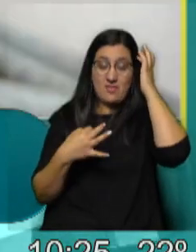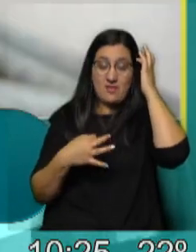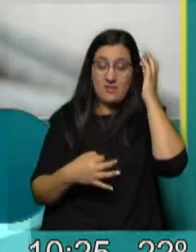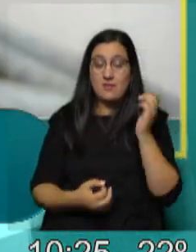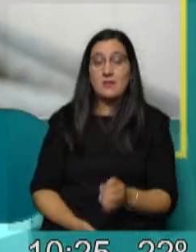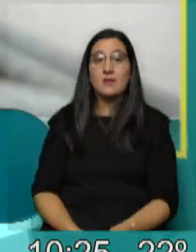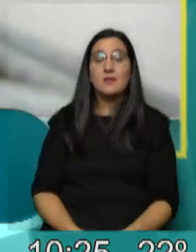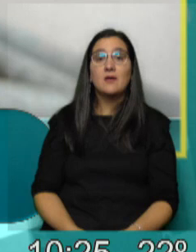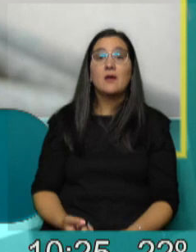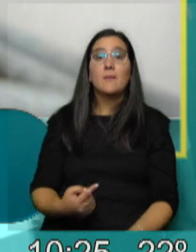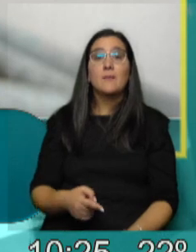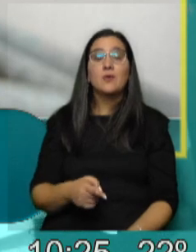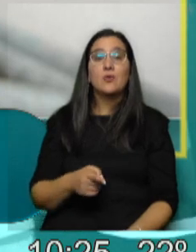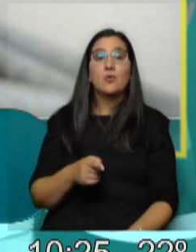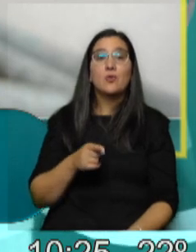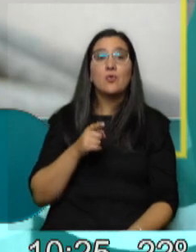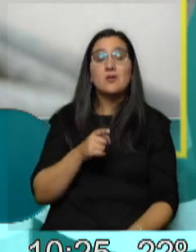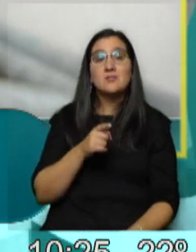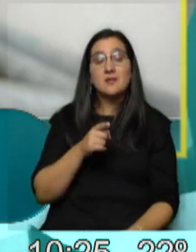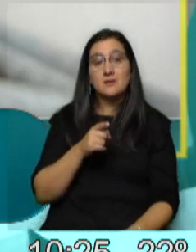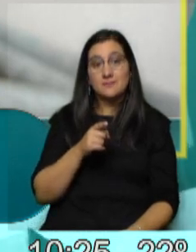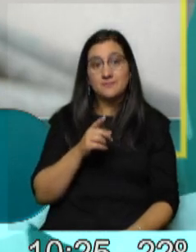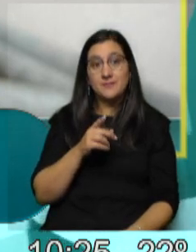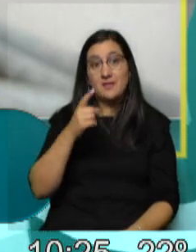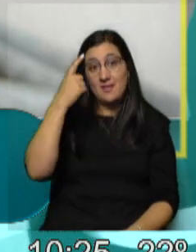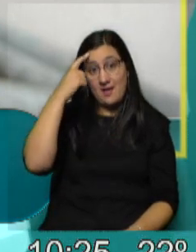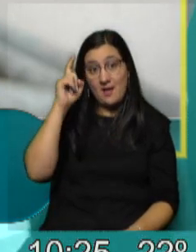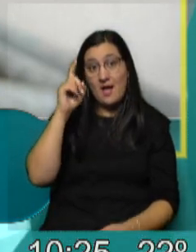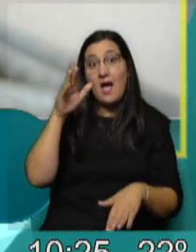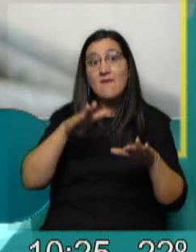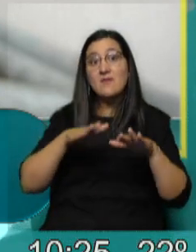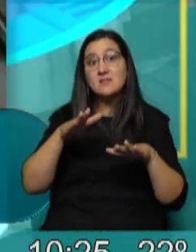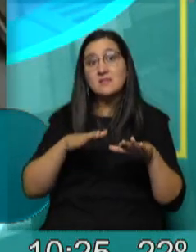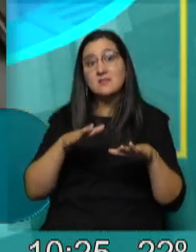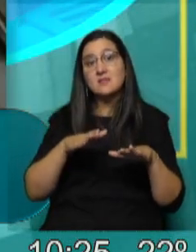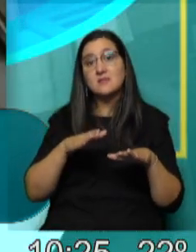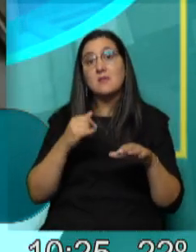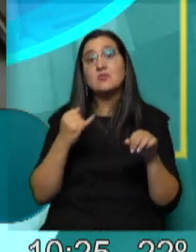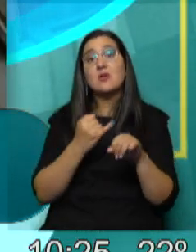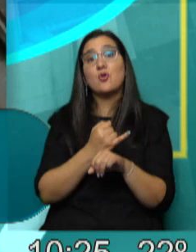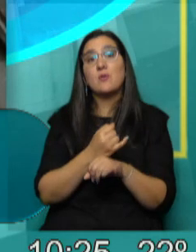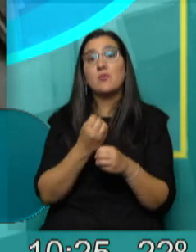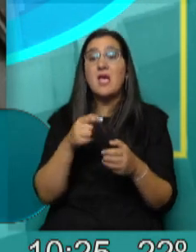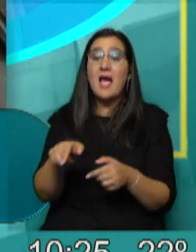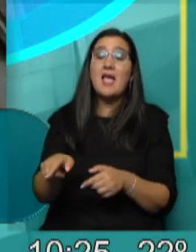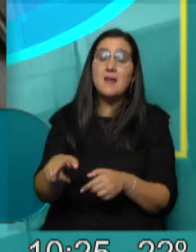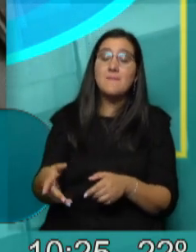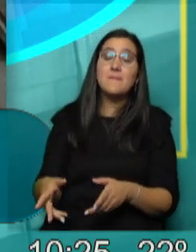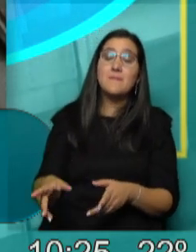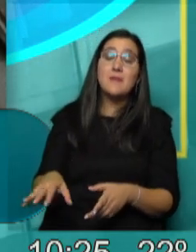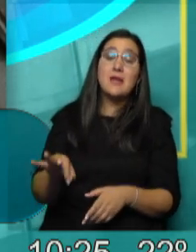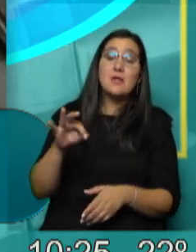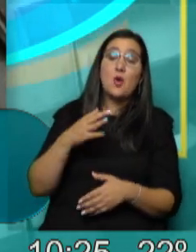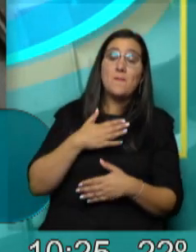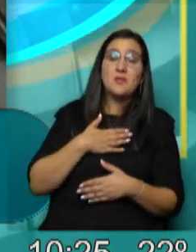Pero con esa premisa, también hay veces que incurrimos en ciertos errores, porque como él me eligió, yo tengo que,